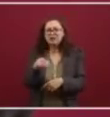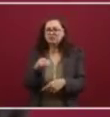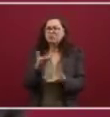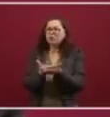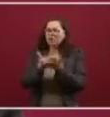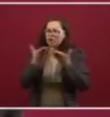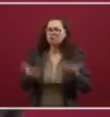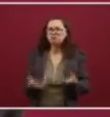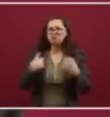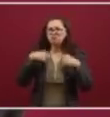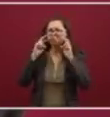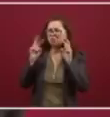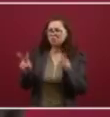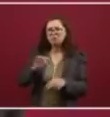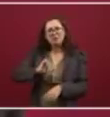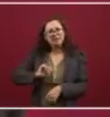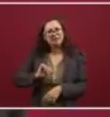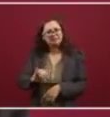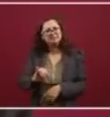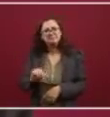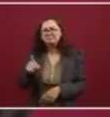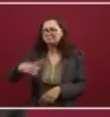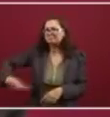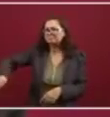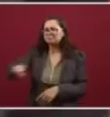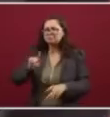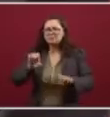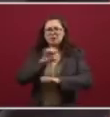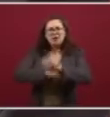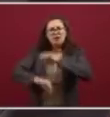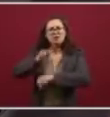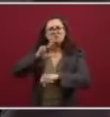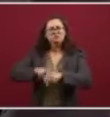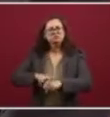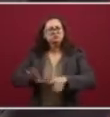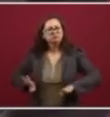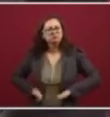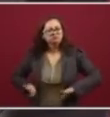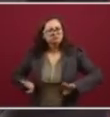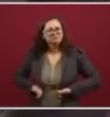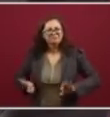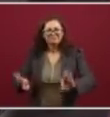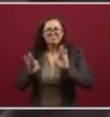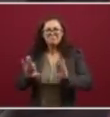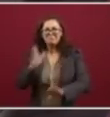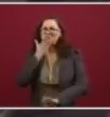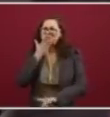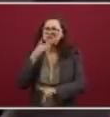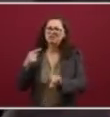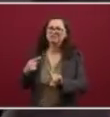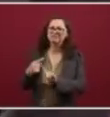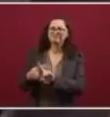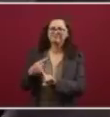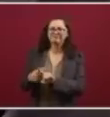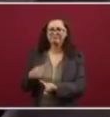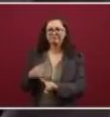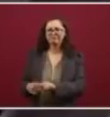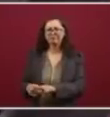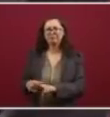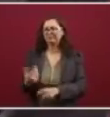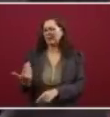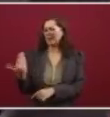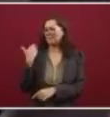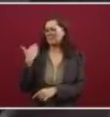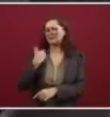muy buena. En el convenio al que hago referencia, que se suscribió hace